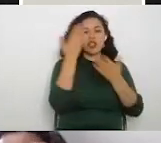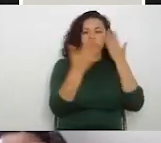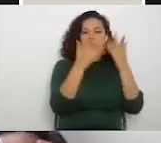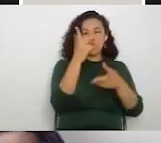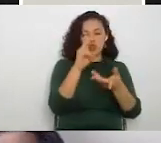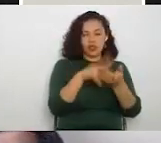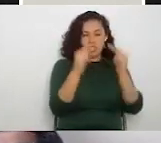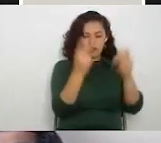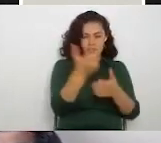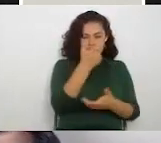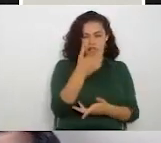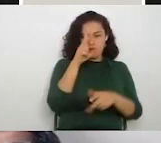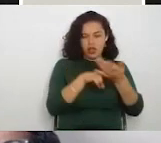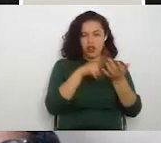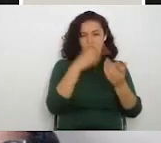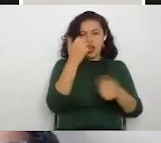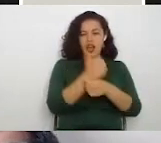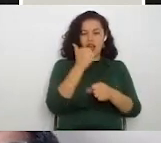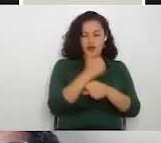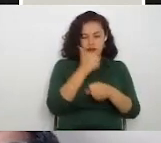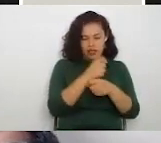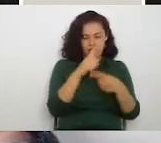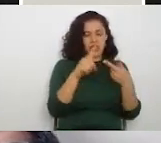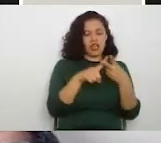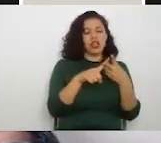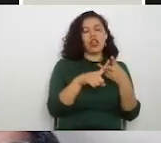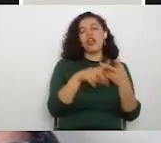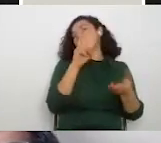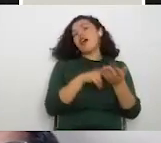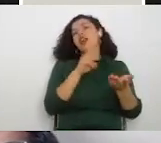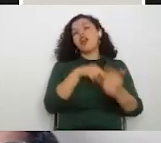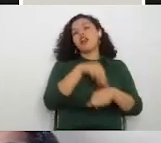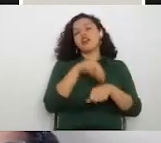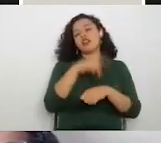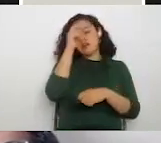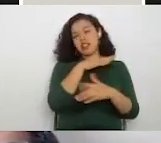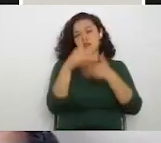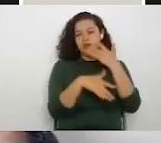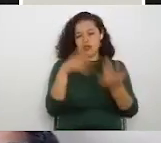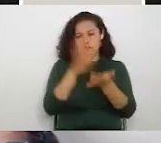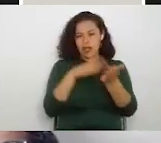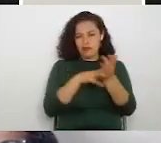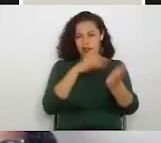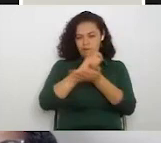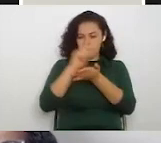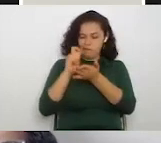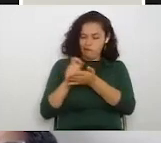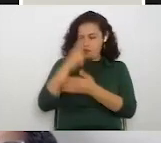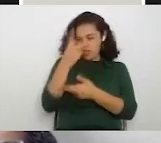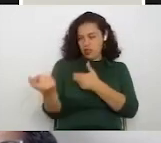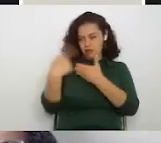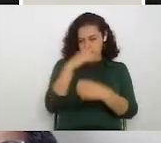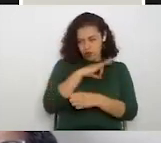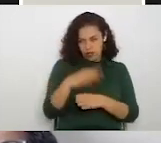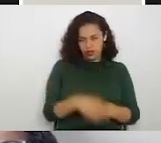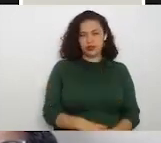valoración gerontológica, valoración médica y la admisión al final del proceso con el llenado de la documentación de admisión. Podría poner